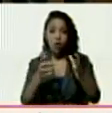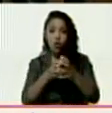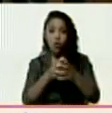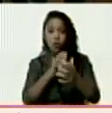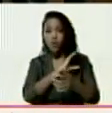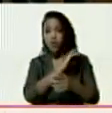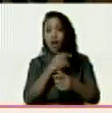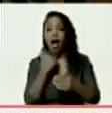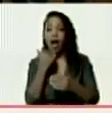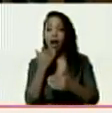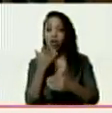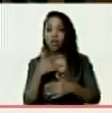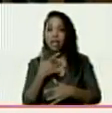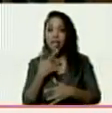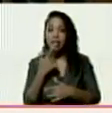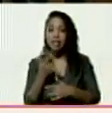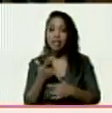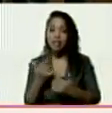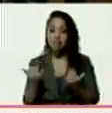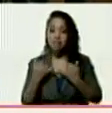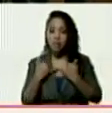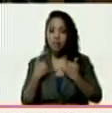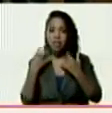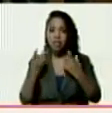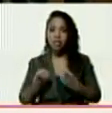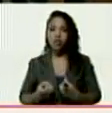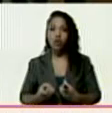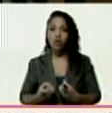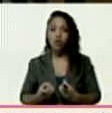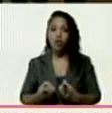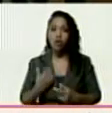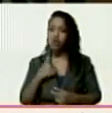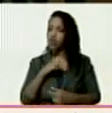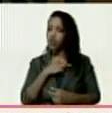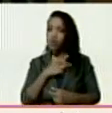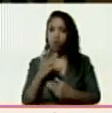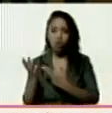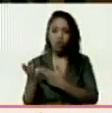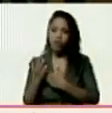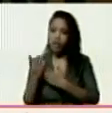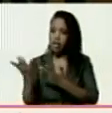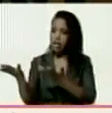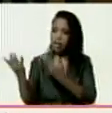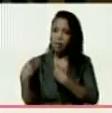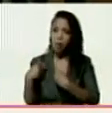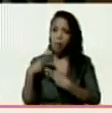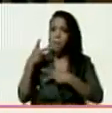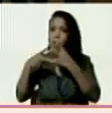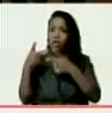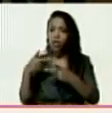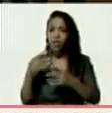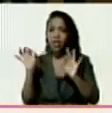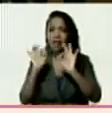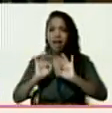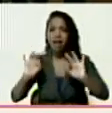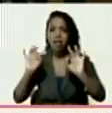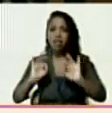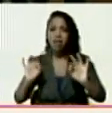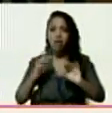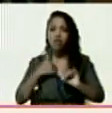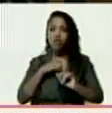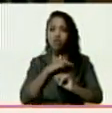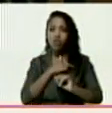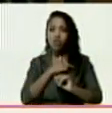algo goza, es de autonomía. Nosotros no tenemos ni recibimos lineamientos políticos de nadie. Nosotros